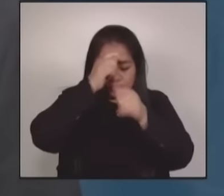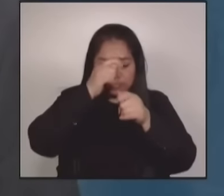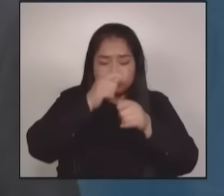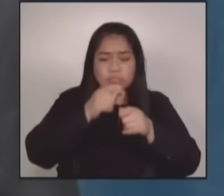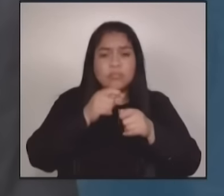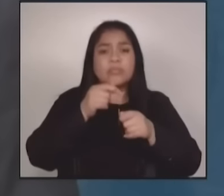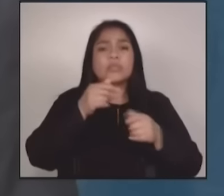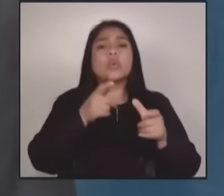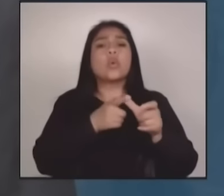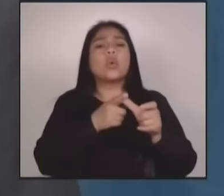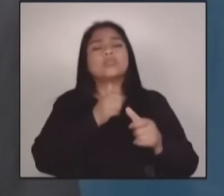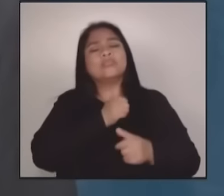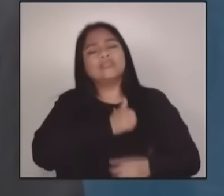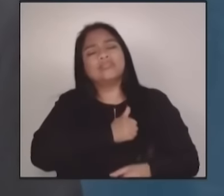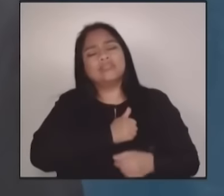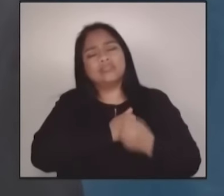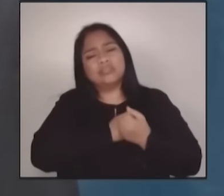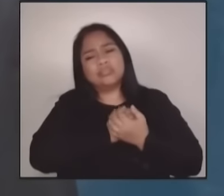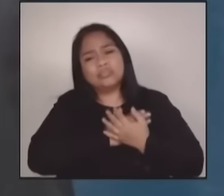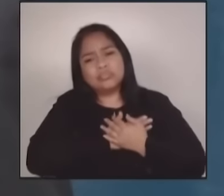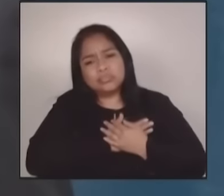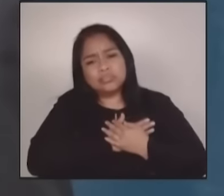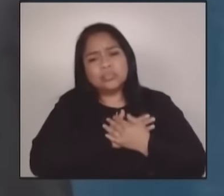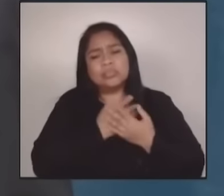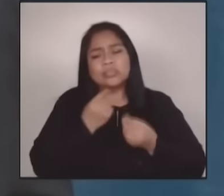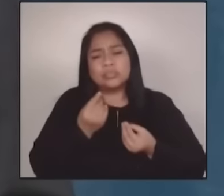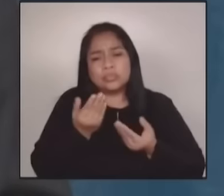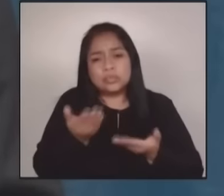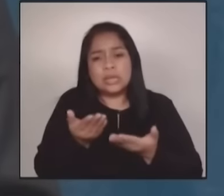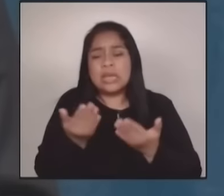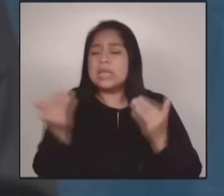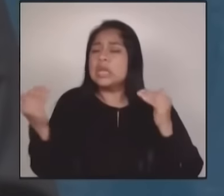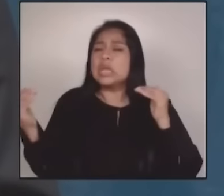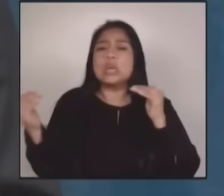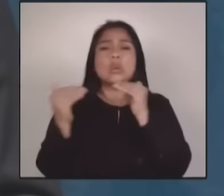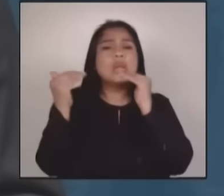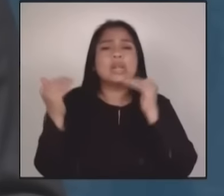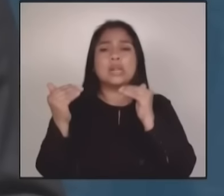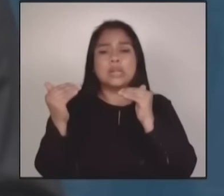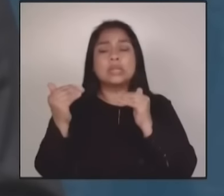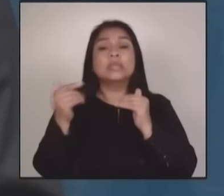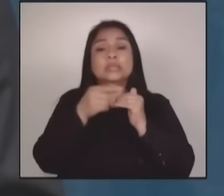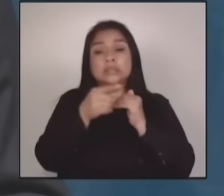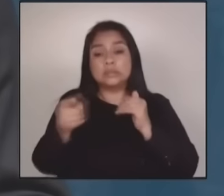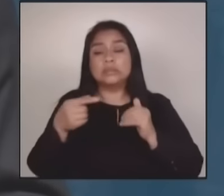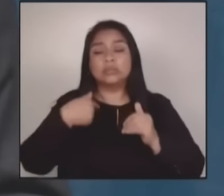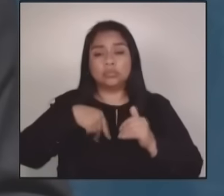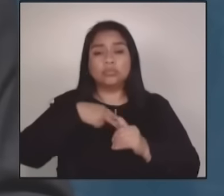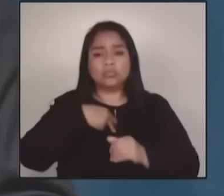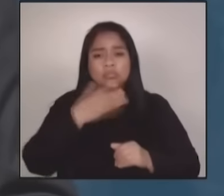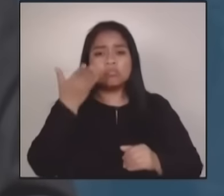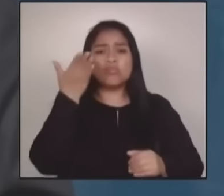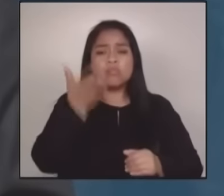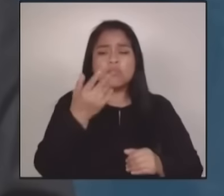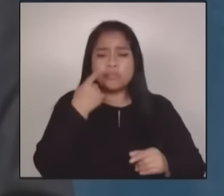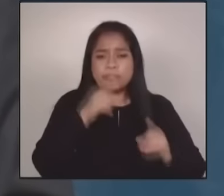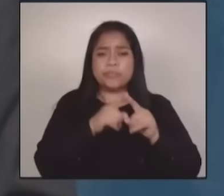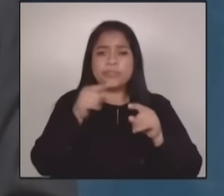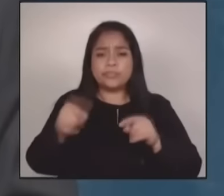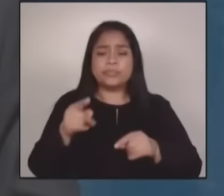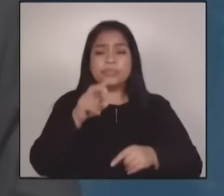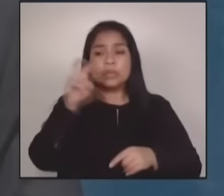con compasión, de la misma manera en que exigiremos que los migrantes